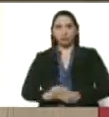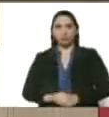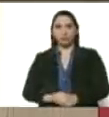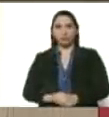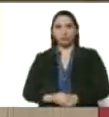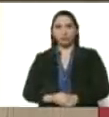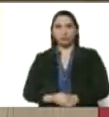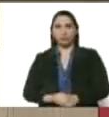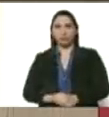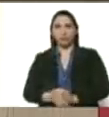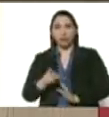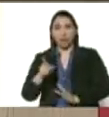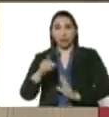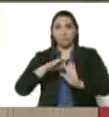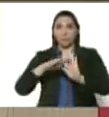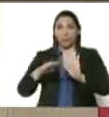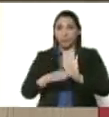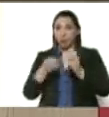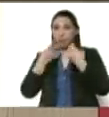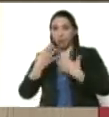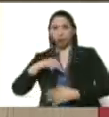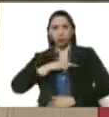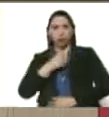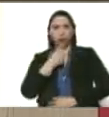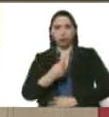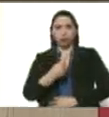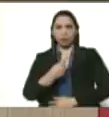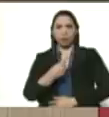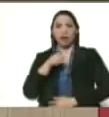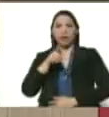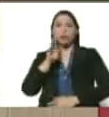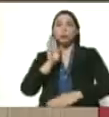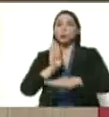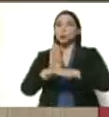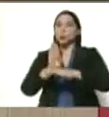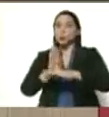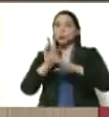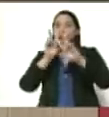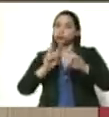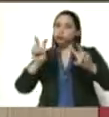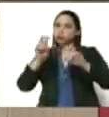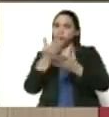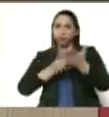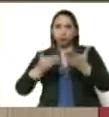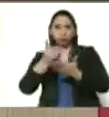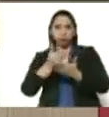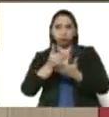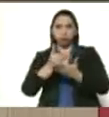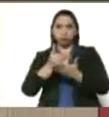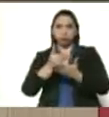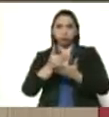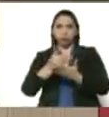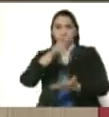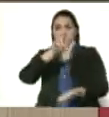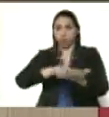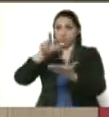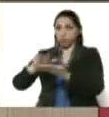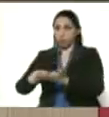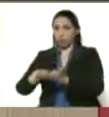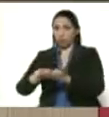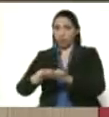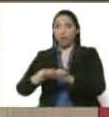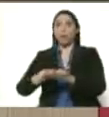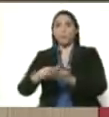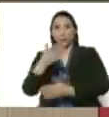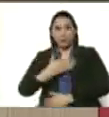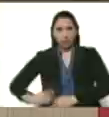Este fue un protocolo que, como bien hemos señalado, fue cuidadosamente diseñado a aprobación del presidente